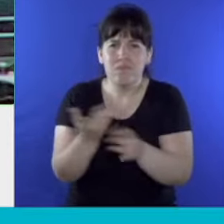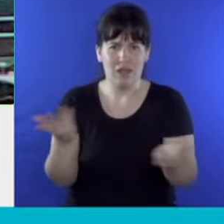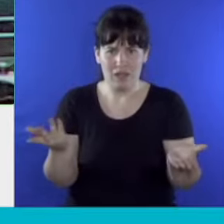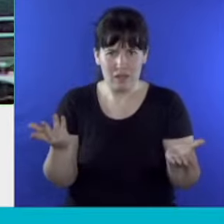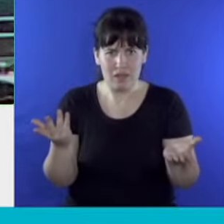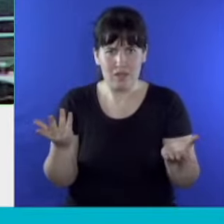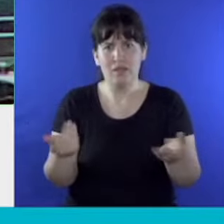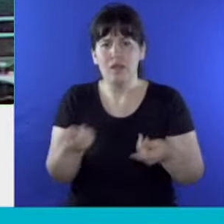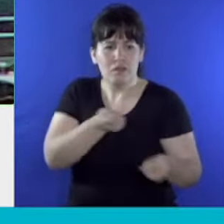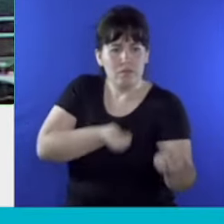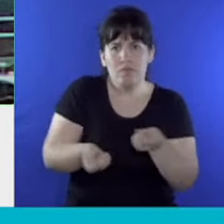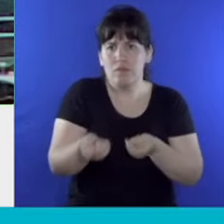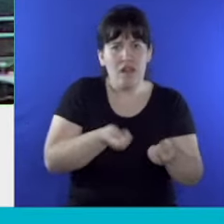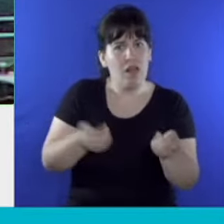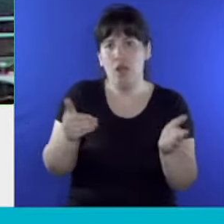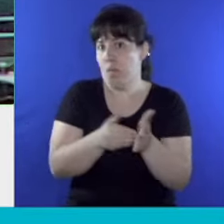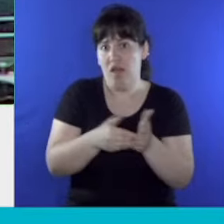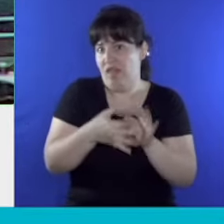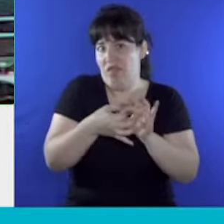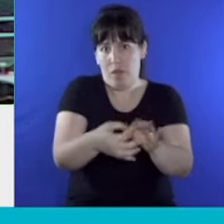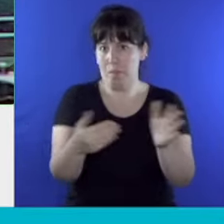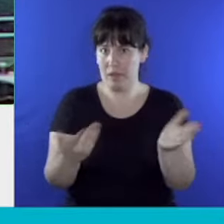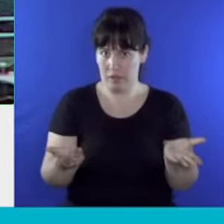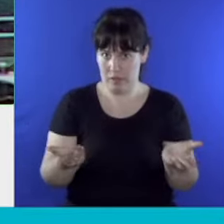y opera en la medida que corresponda.